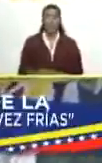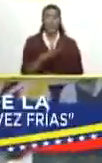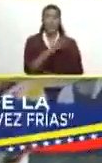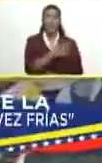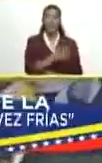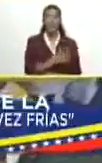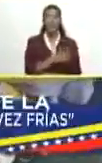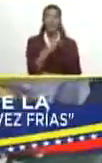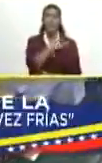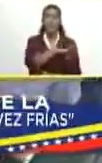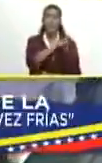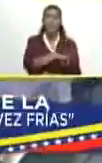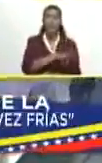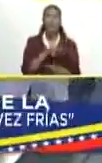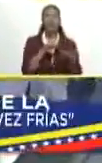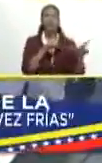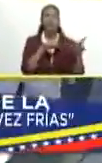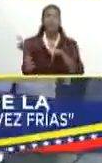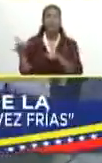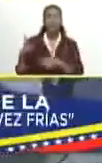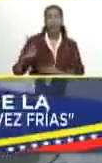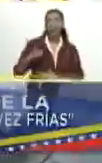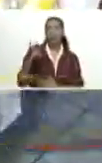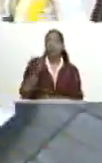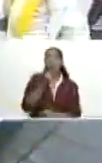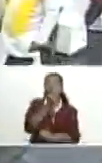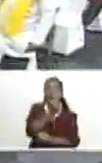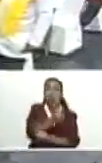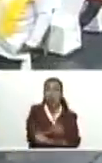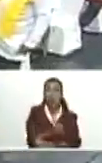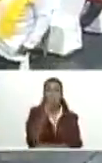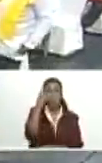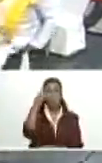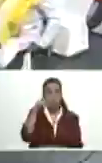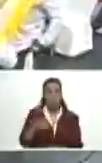Señoras y señores, ha concluido el acto.